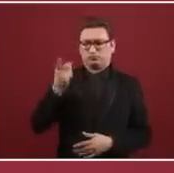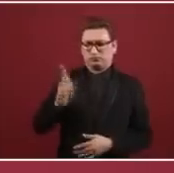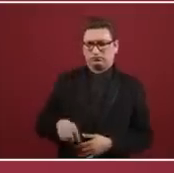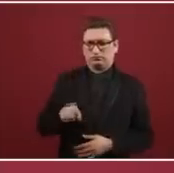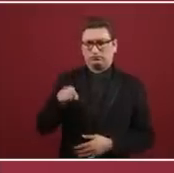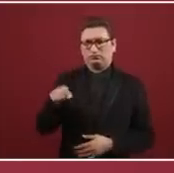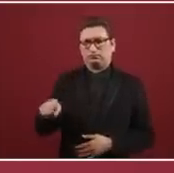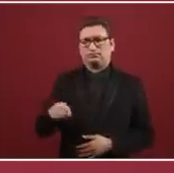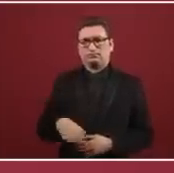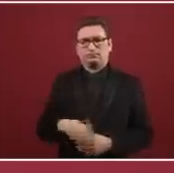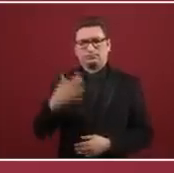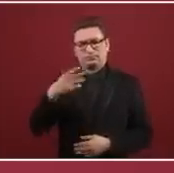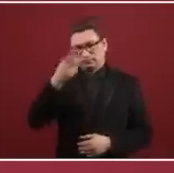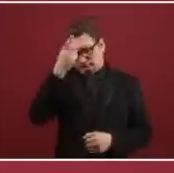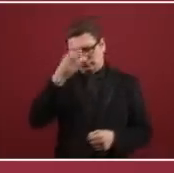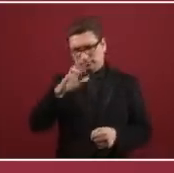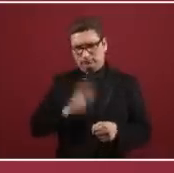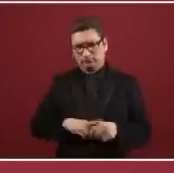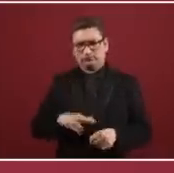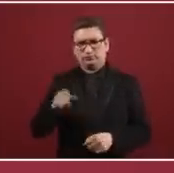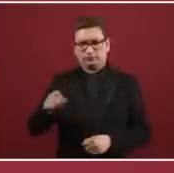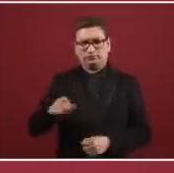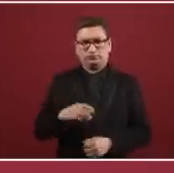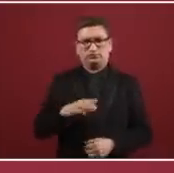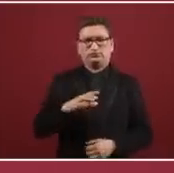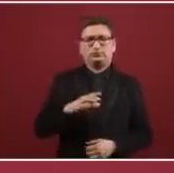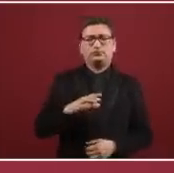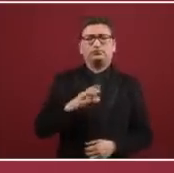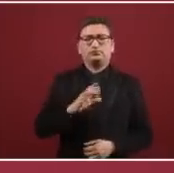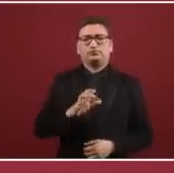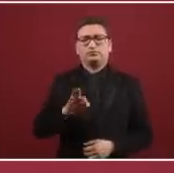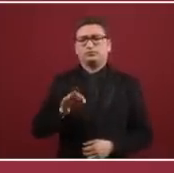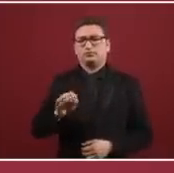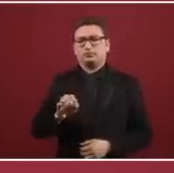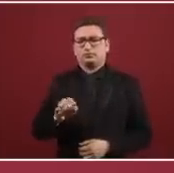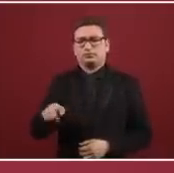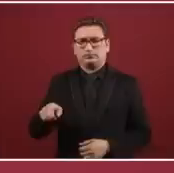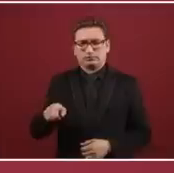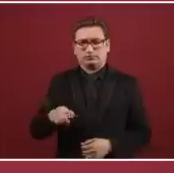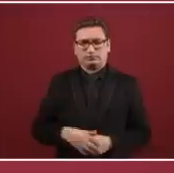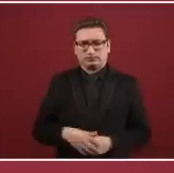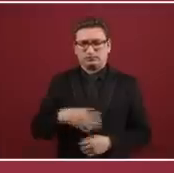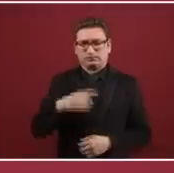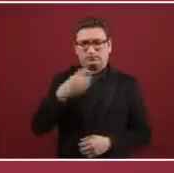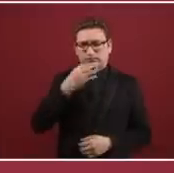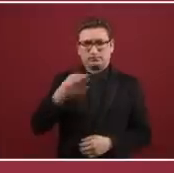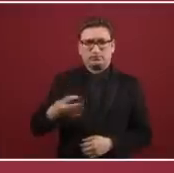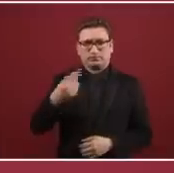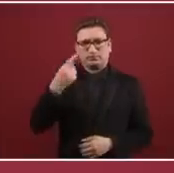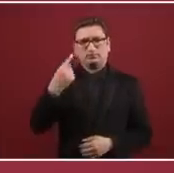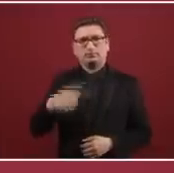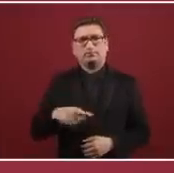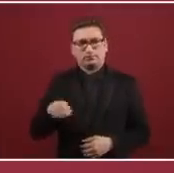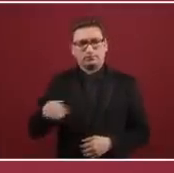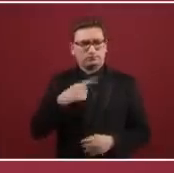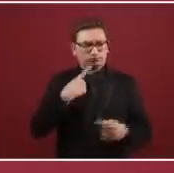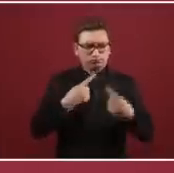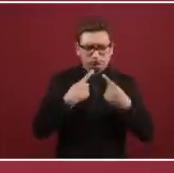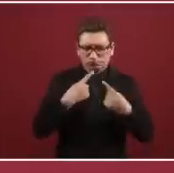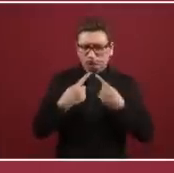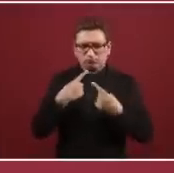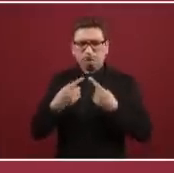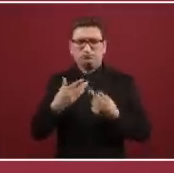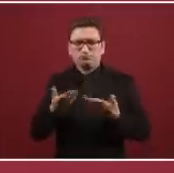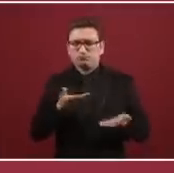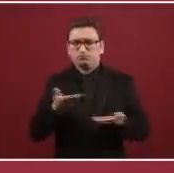al director de la Comisión Federal de Electricidad para que se dialogue